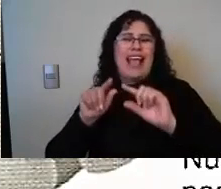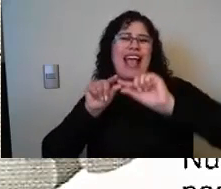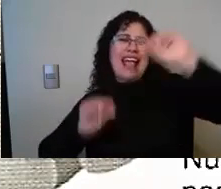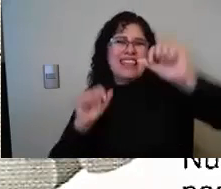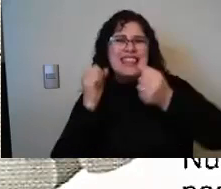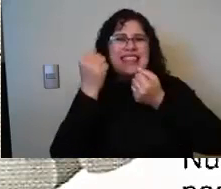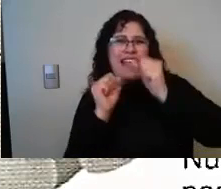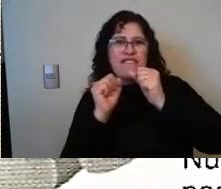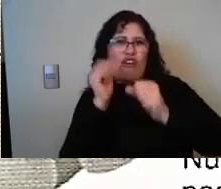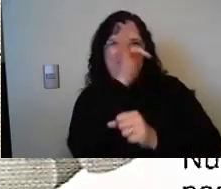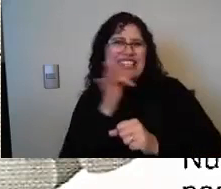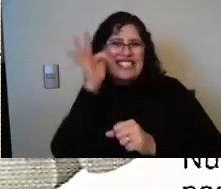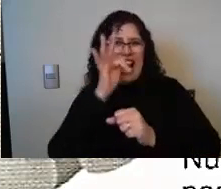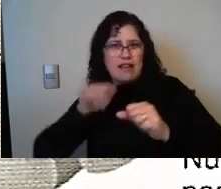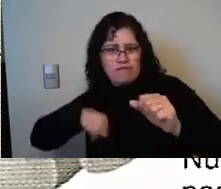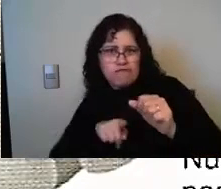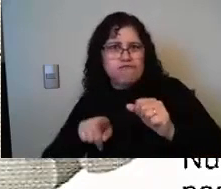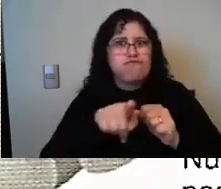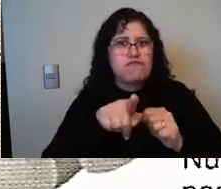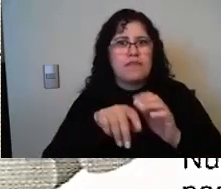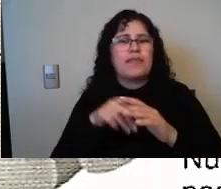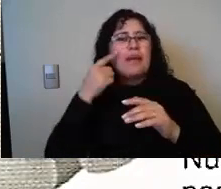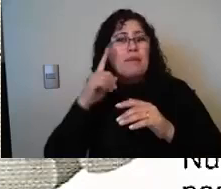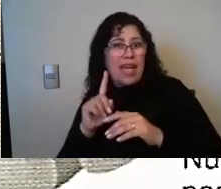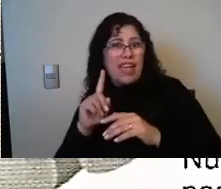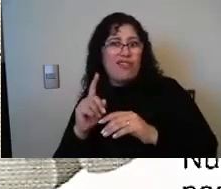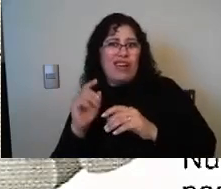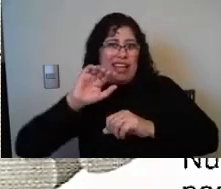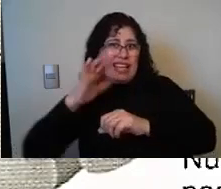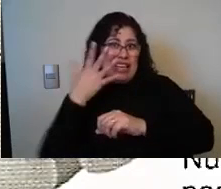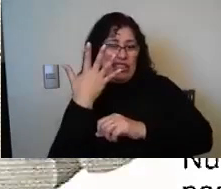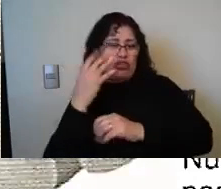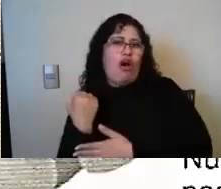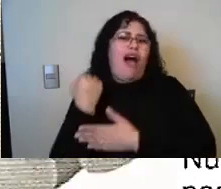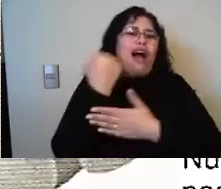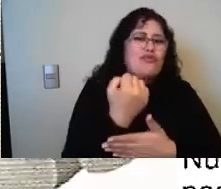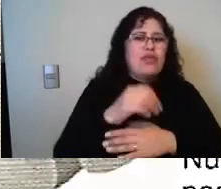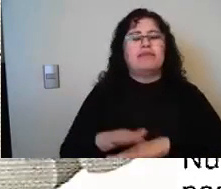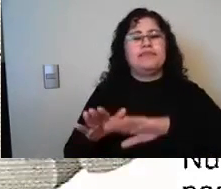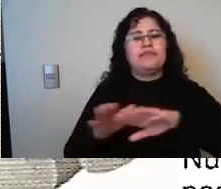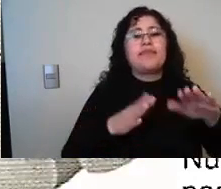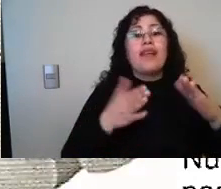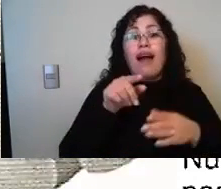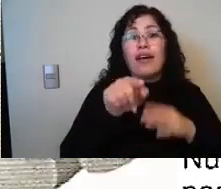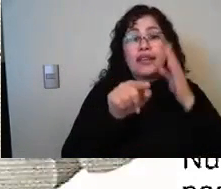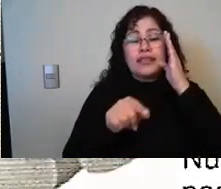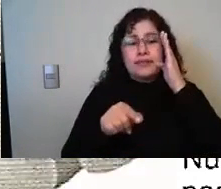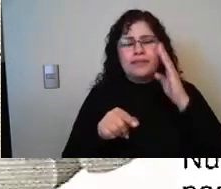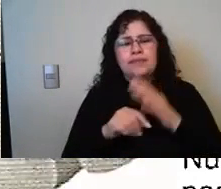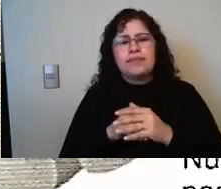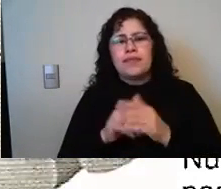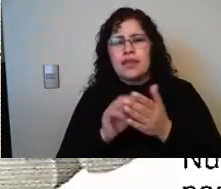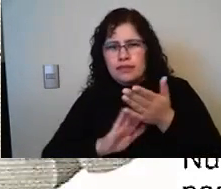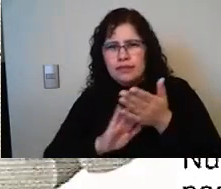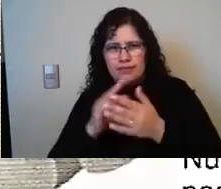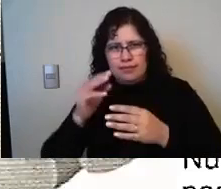Entonces, aquí tenemos la participación del quinto par craneano 5-3, es decir, el ramo mandibular, exclusivamente